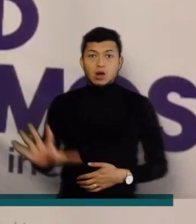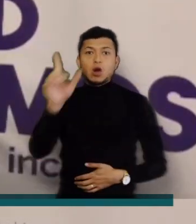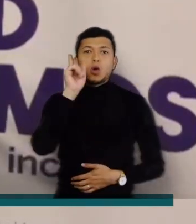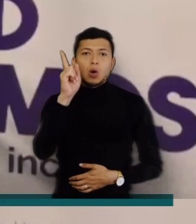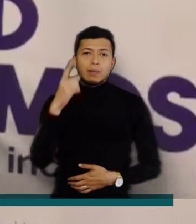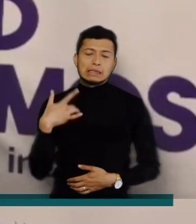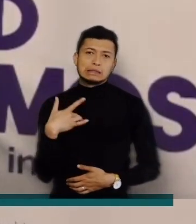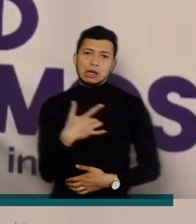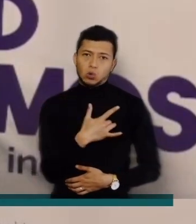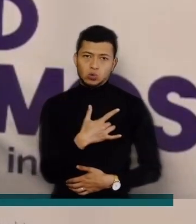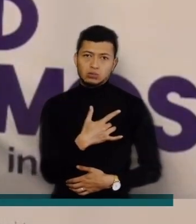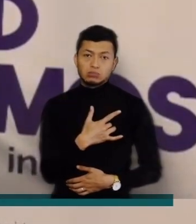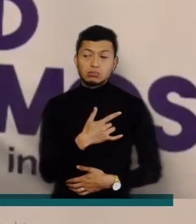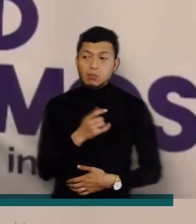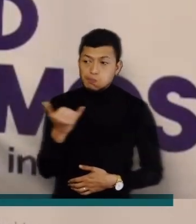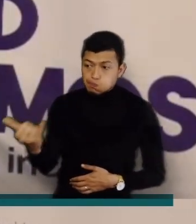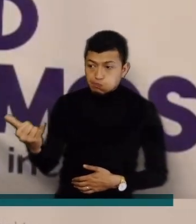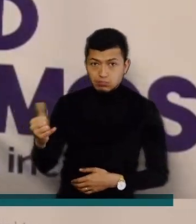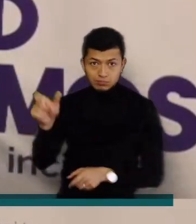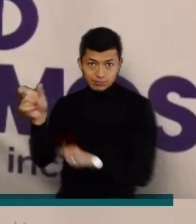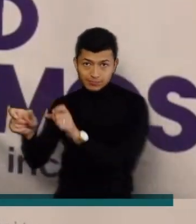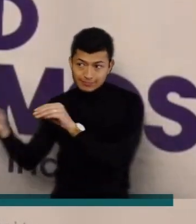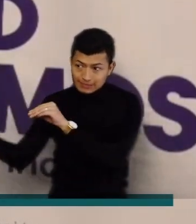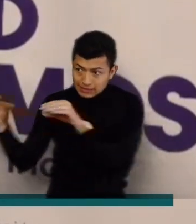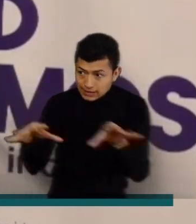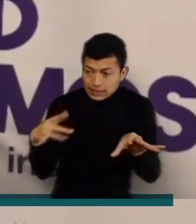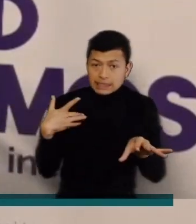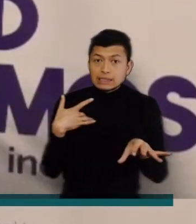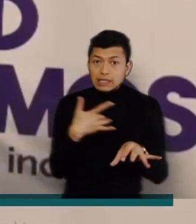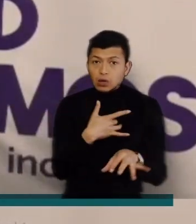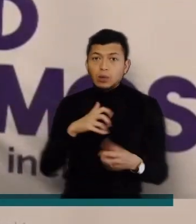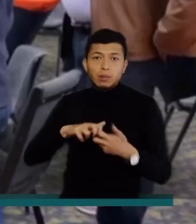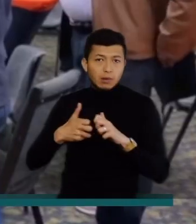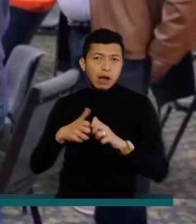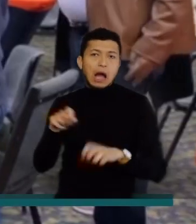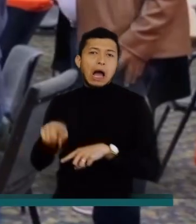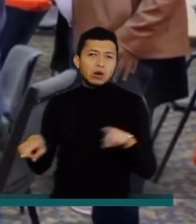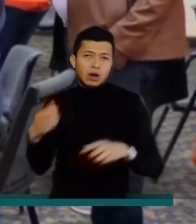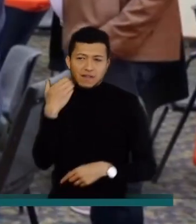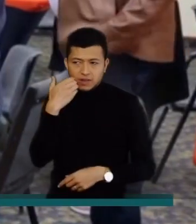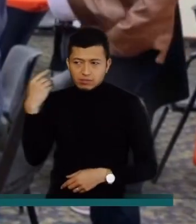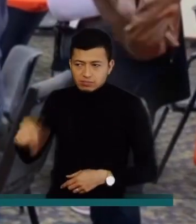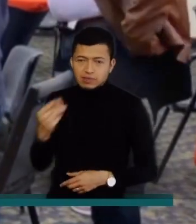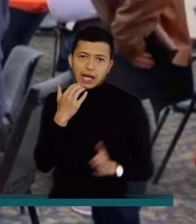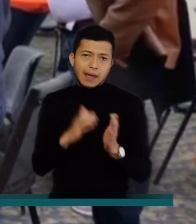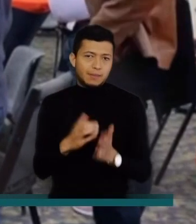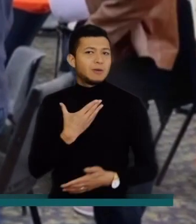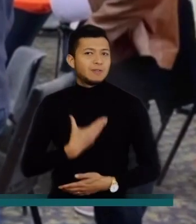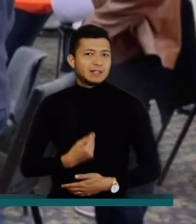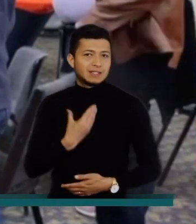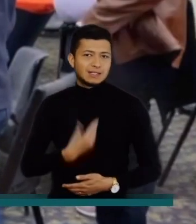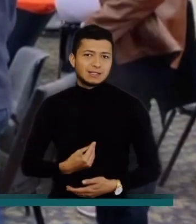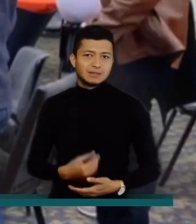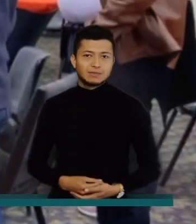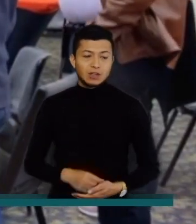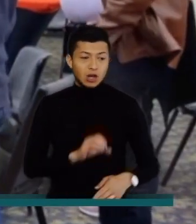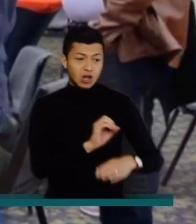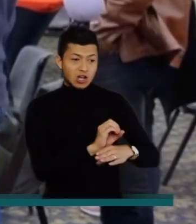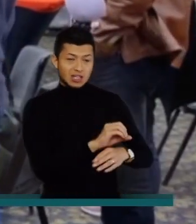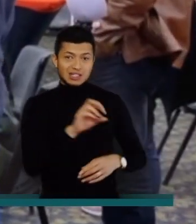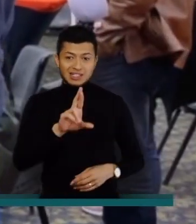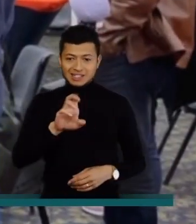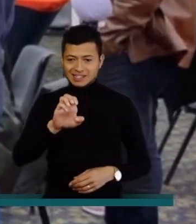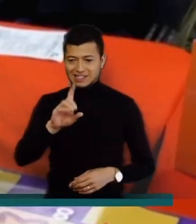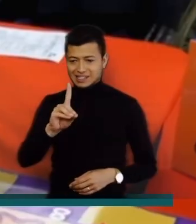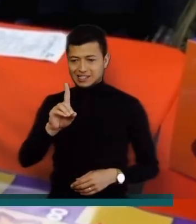8% migra por problemas de salud entre ellos enfermedades como el VIH sida la organización retomos lideró este encuentro en el que